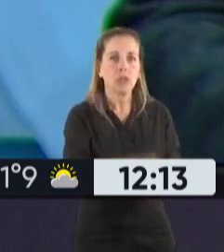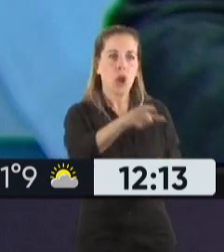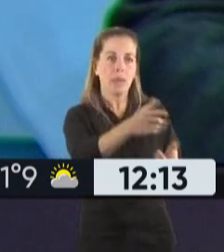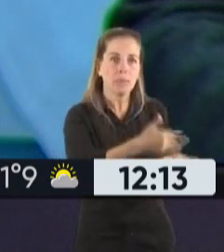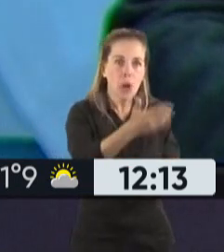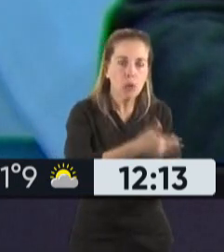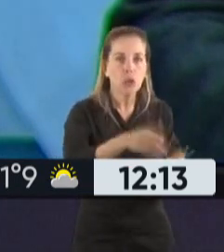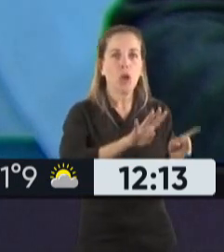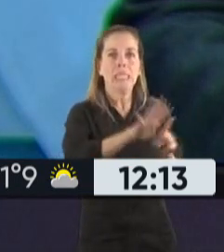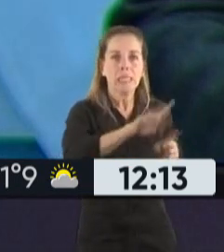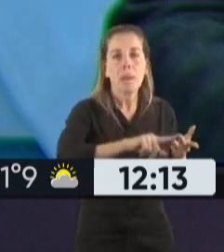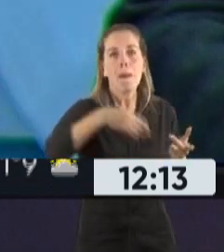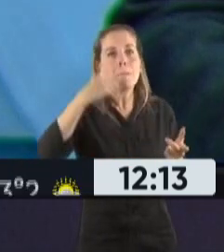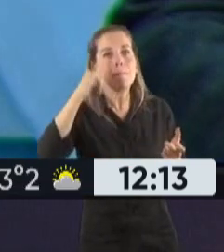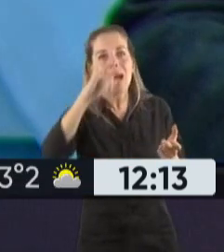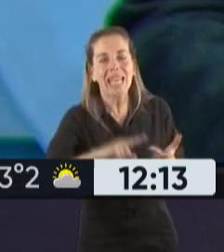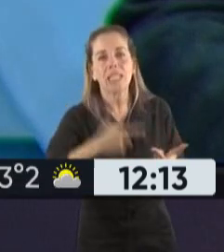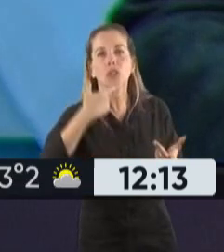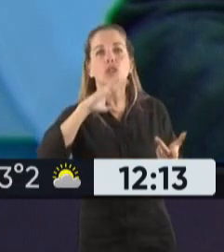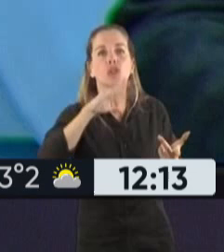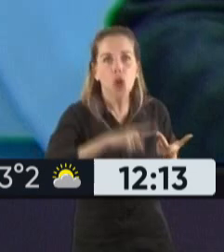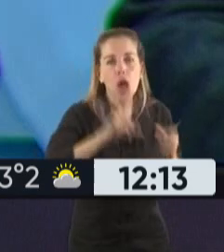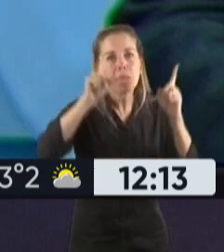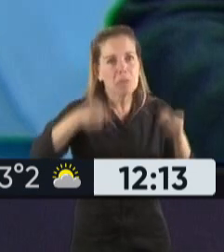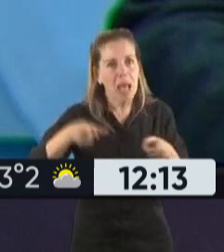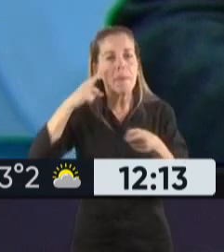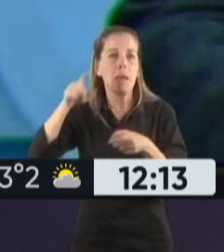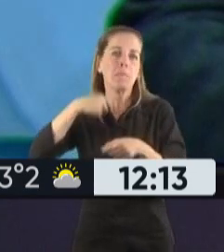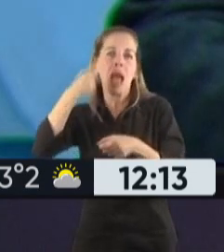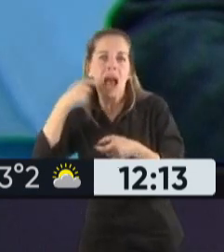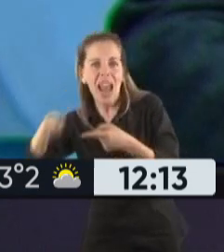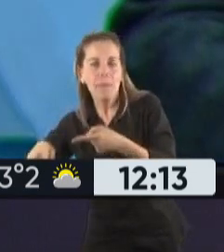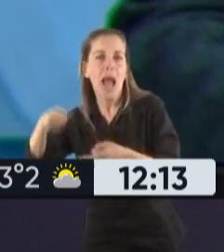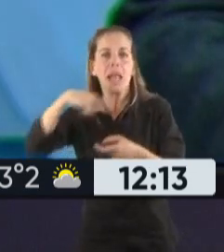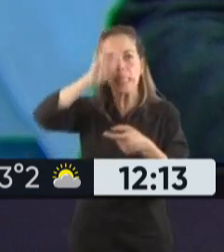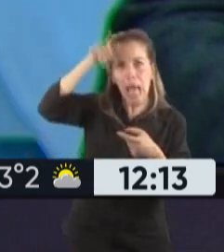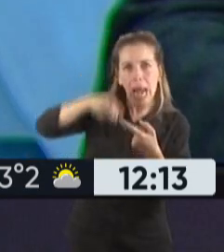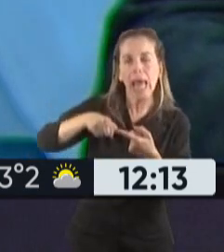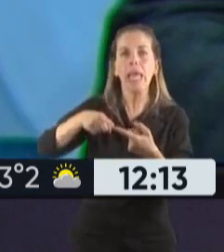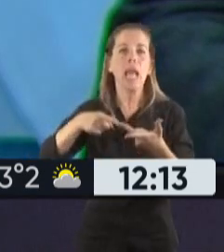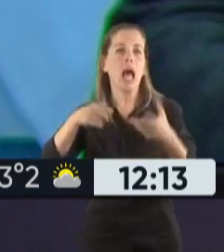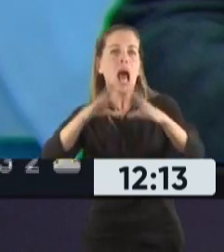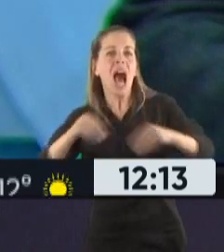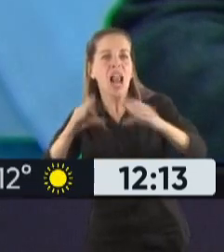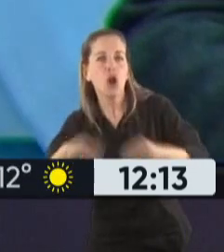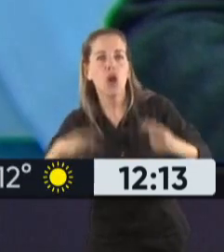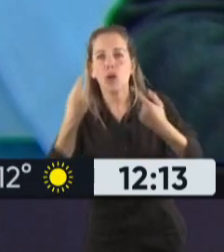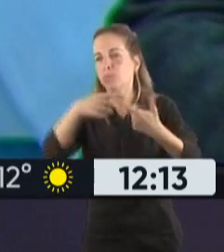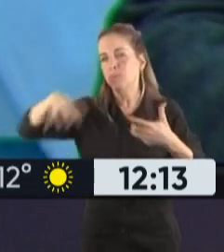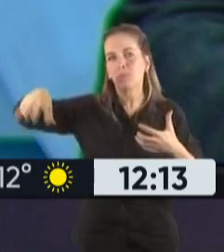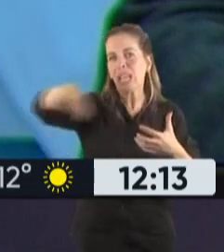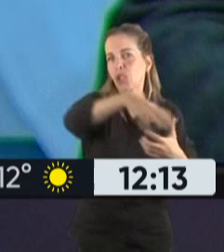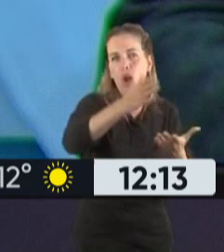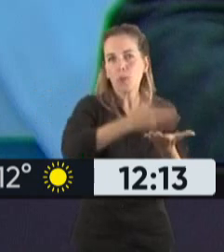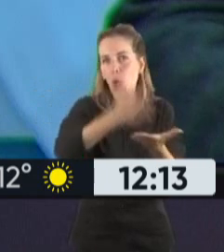productor de maíz, para el productor de soja, pero también estuvimos para los productores avícolas, para los productores algodoneros, para los sectores